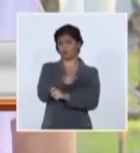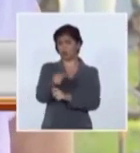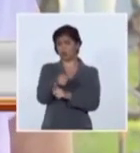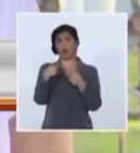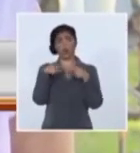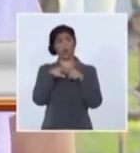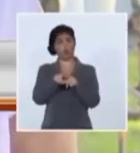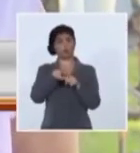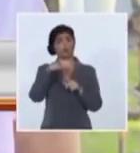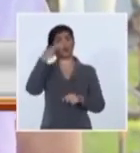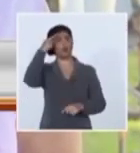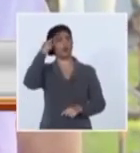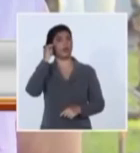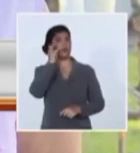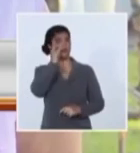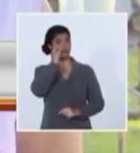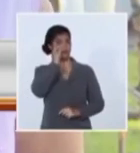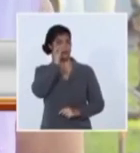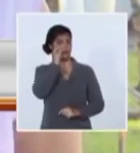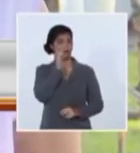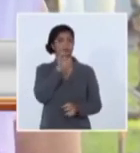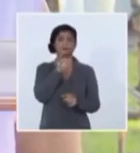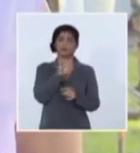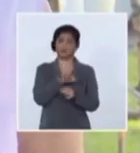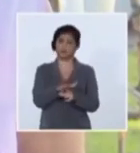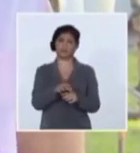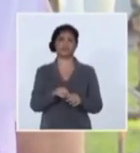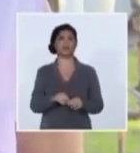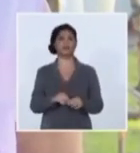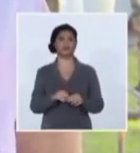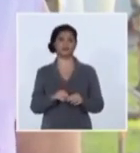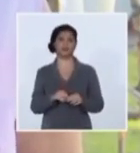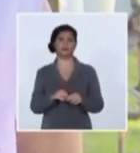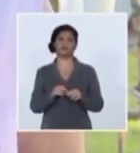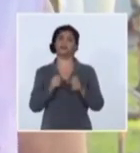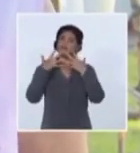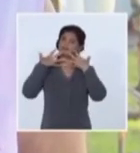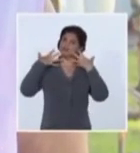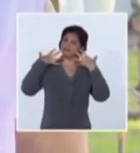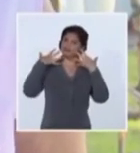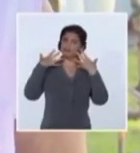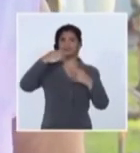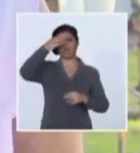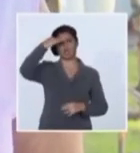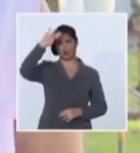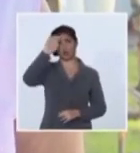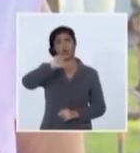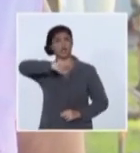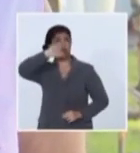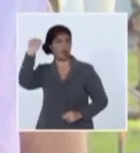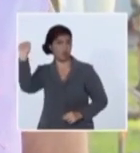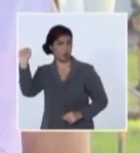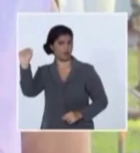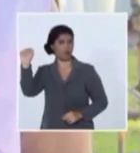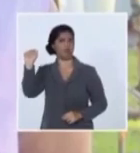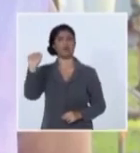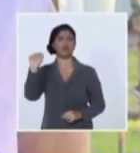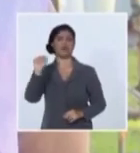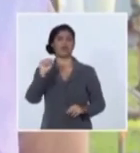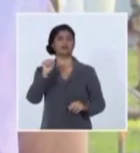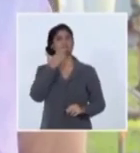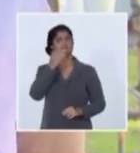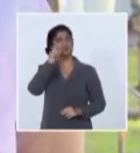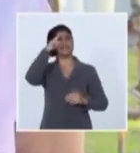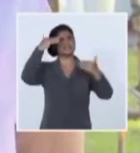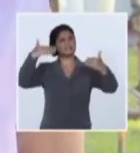mi nietecito que va a empezar muy contenta de que nuestro país haya logrado después de estos tres años de pandemia